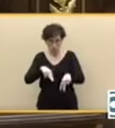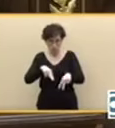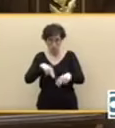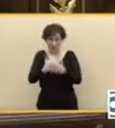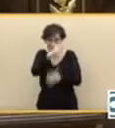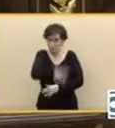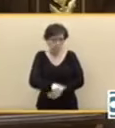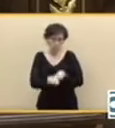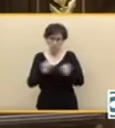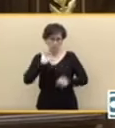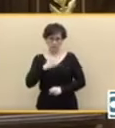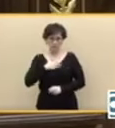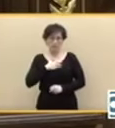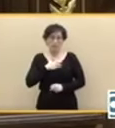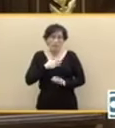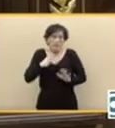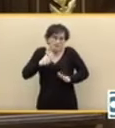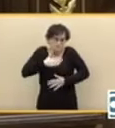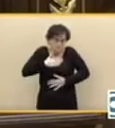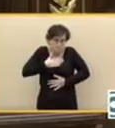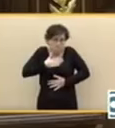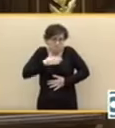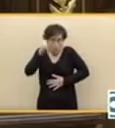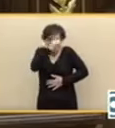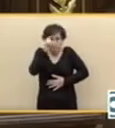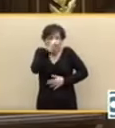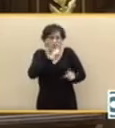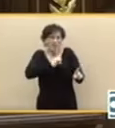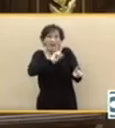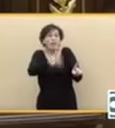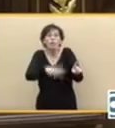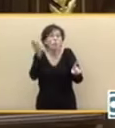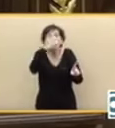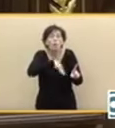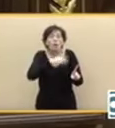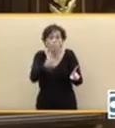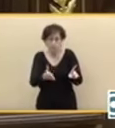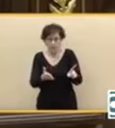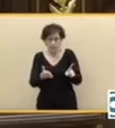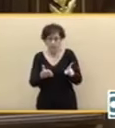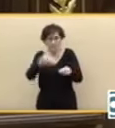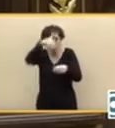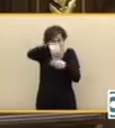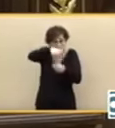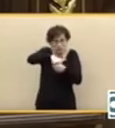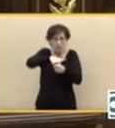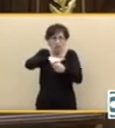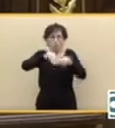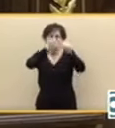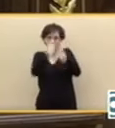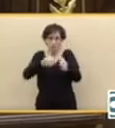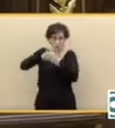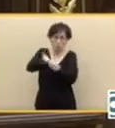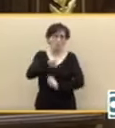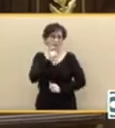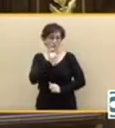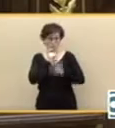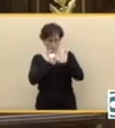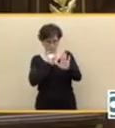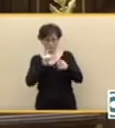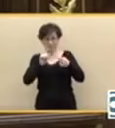modesto modo de ver, le ha faltado razón en la forma y en el fondo. En lo que se refiere a la forma,